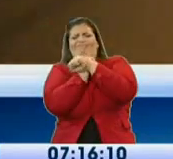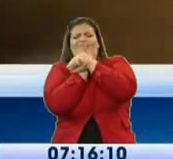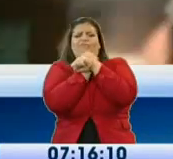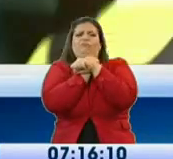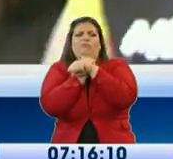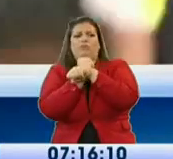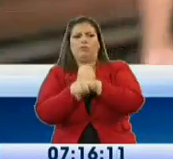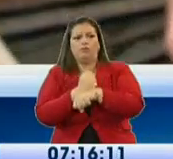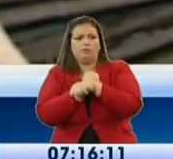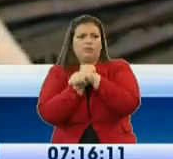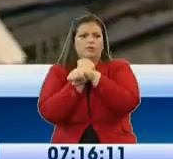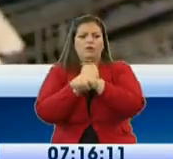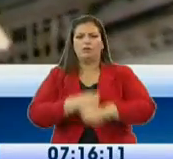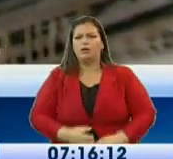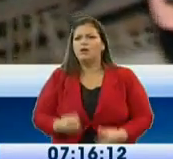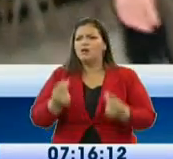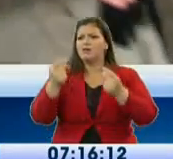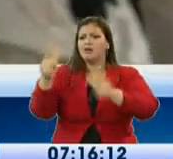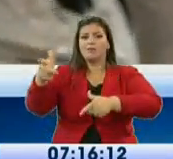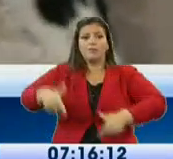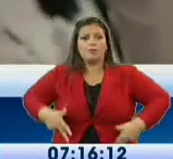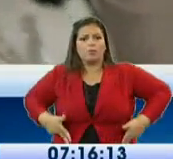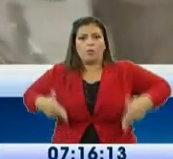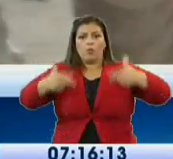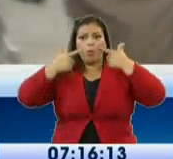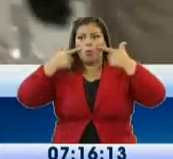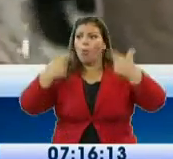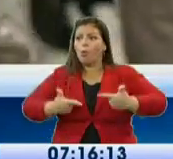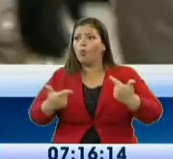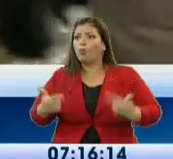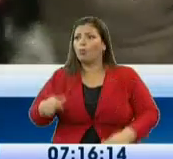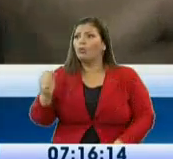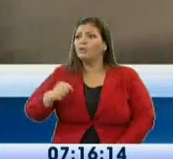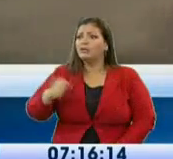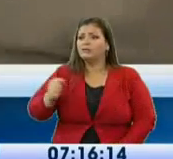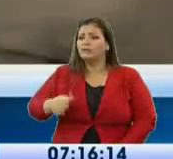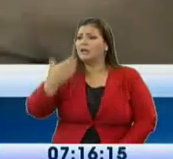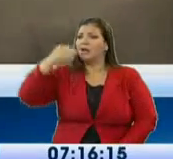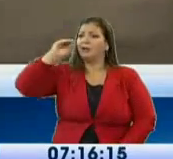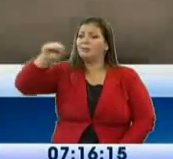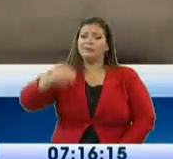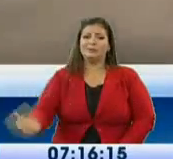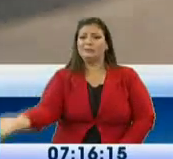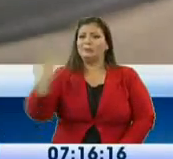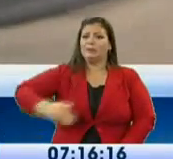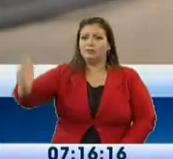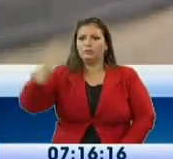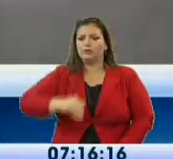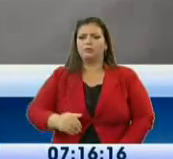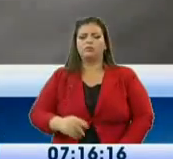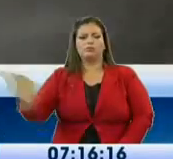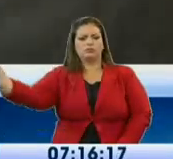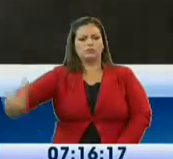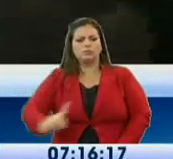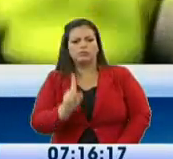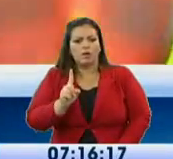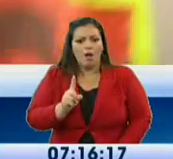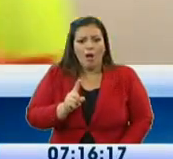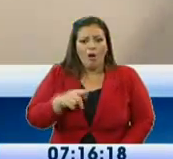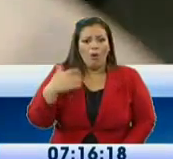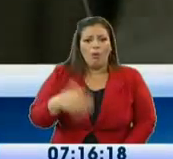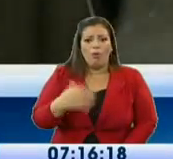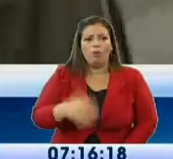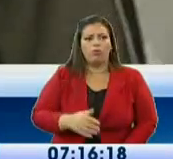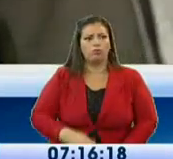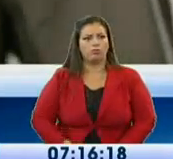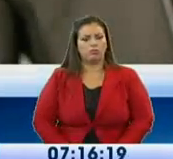inmediato a un guardia de seguridad, quien también asegura haber visto el cuerpo. Que el rostro del señor con puro lechuguina alrededor de él. Me